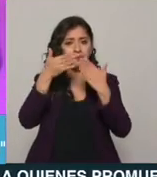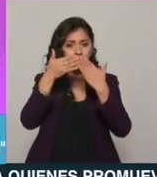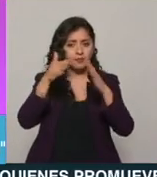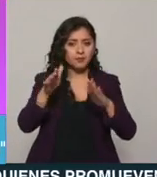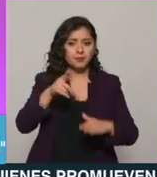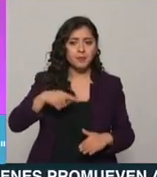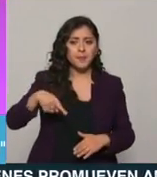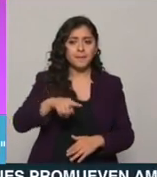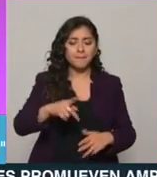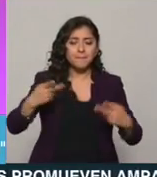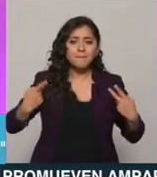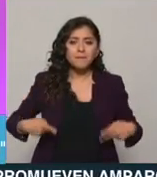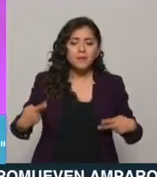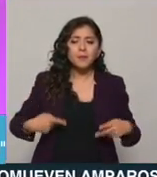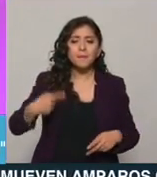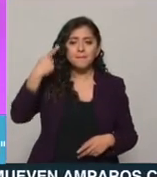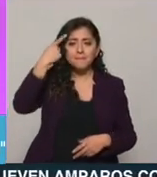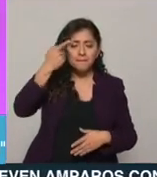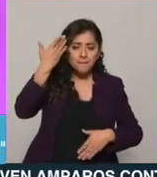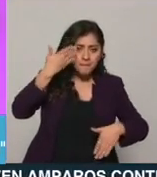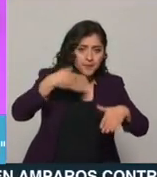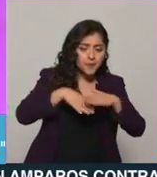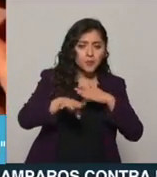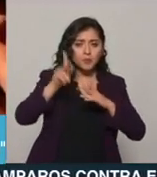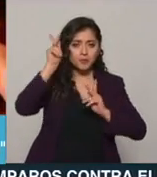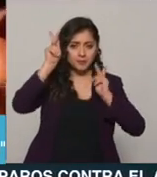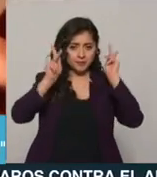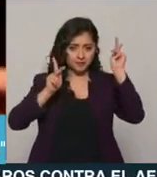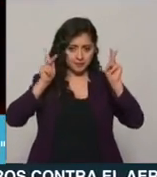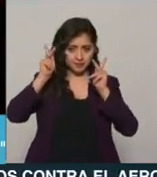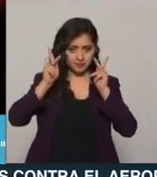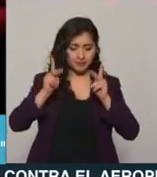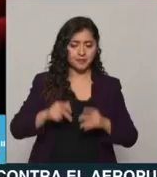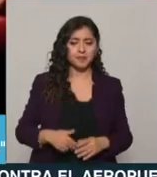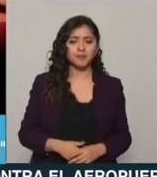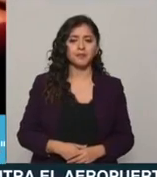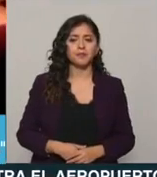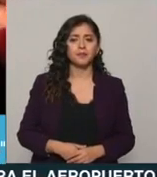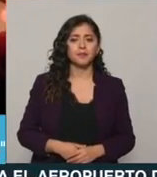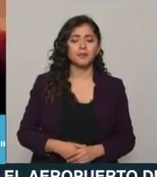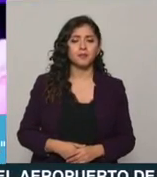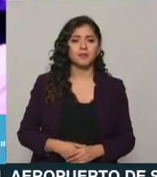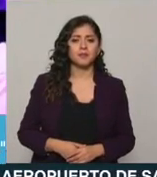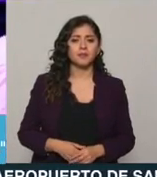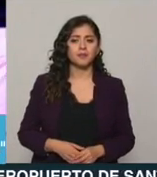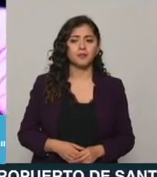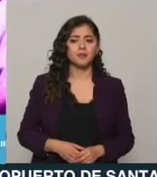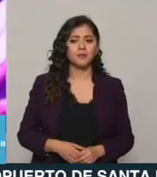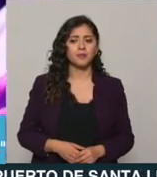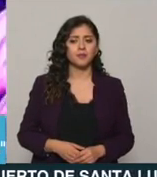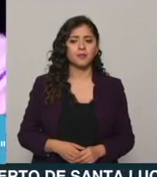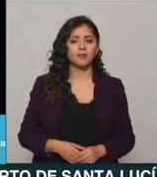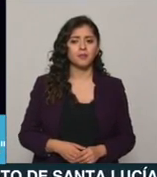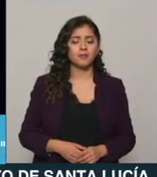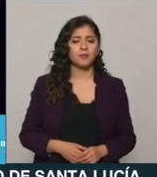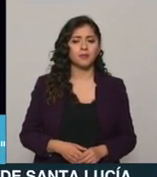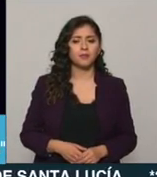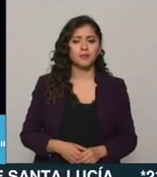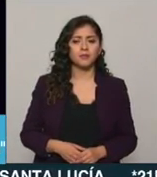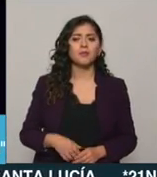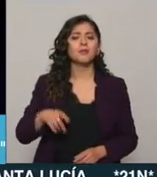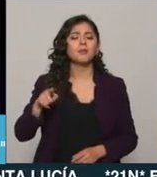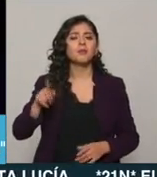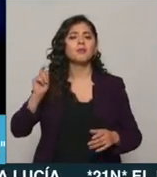público para que puedan irnos a visitar. El festival también se complementa con